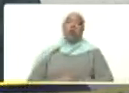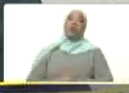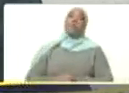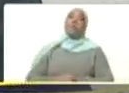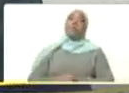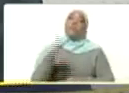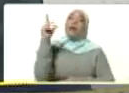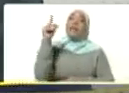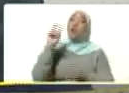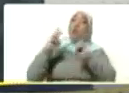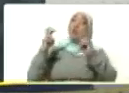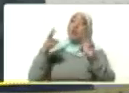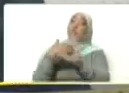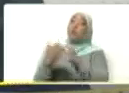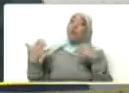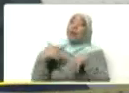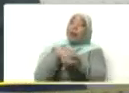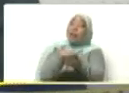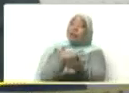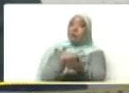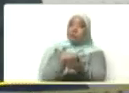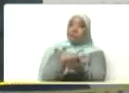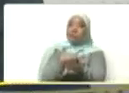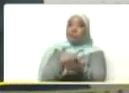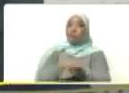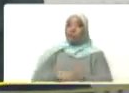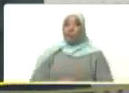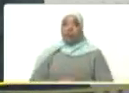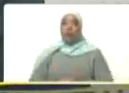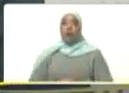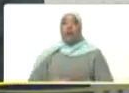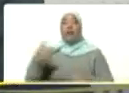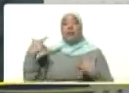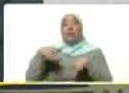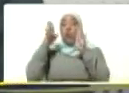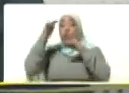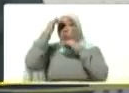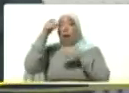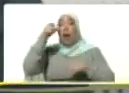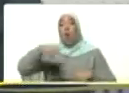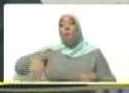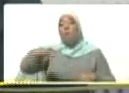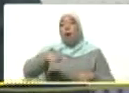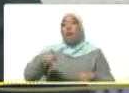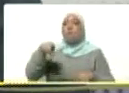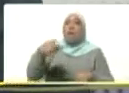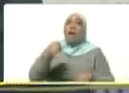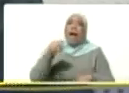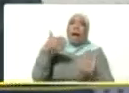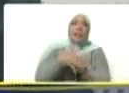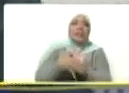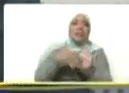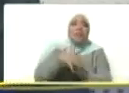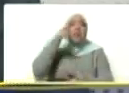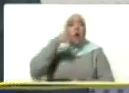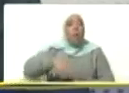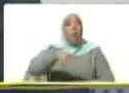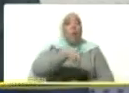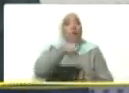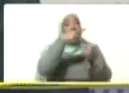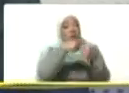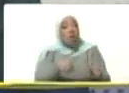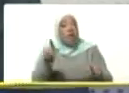El segundo tipo de integración. Is people centered. Se concentra en los pueblos. Based on internationally solidarity. Y se